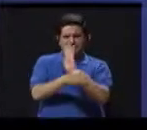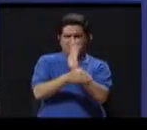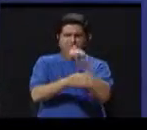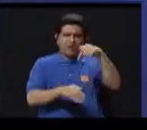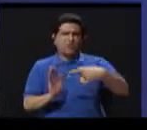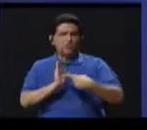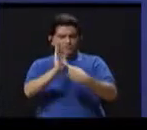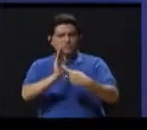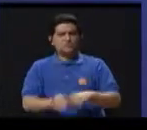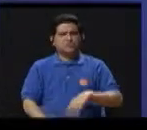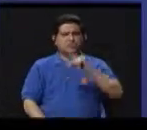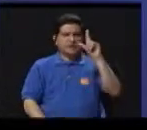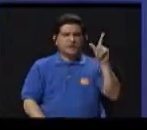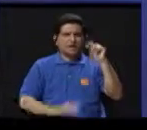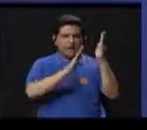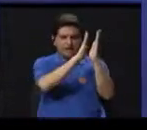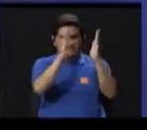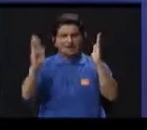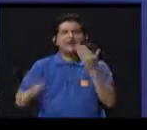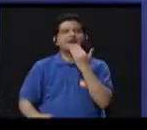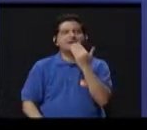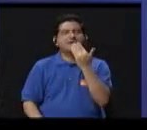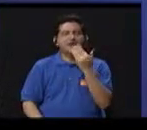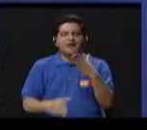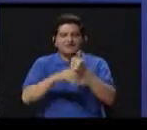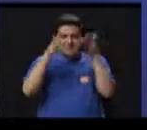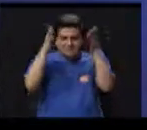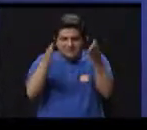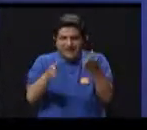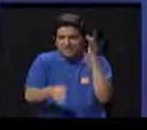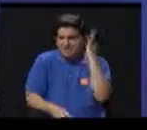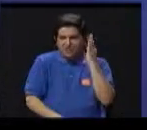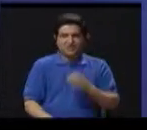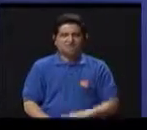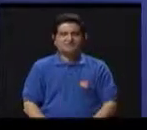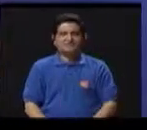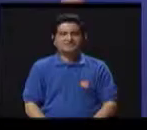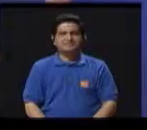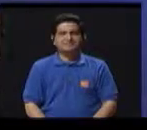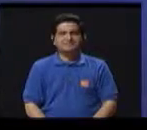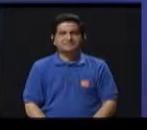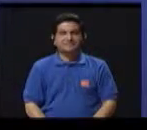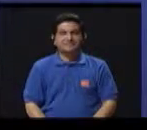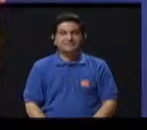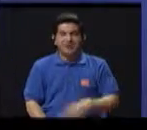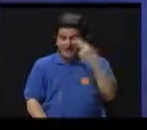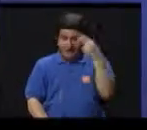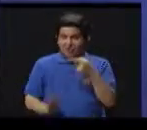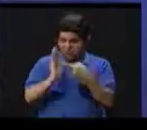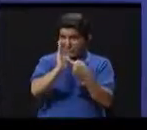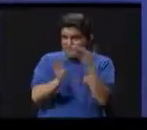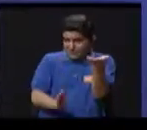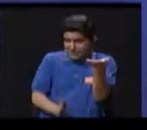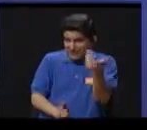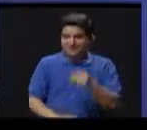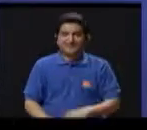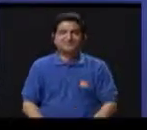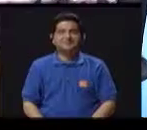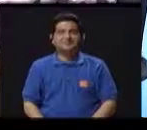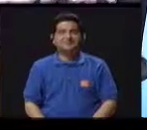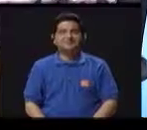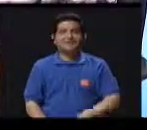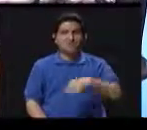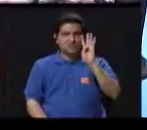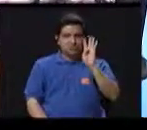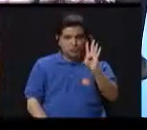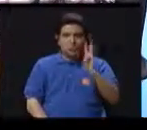hoy, Lunes de Cinemateca. Gracias a sus realizadoras. Te doy el honor de las presentamos.